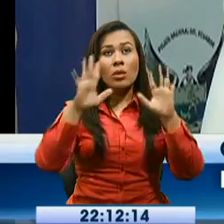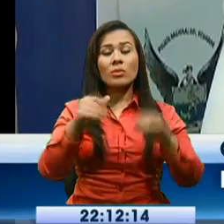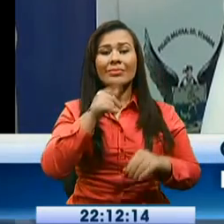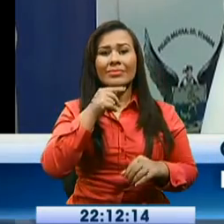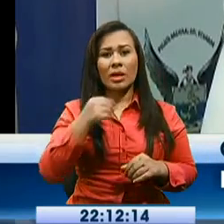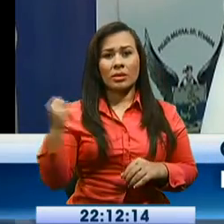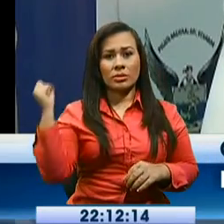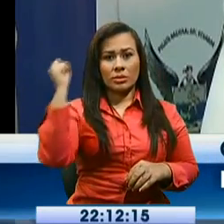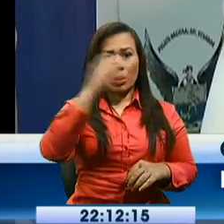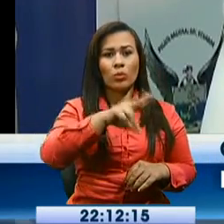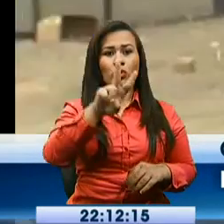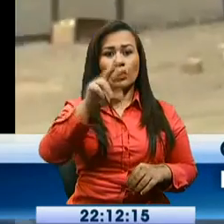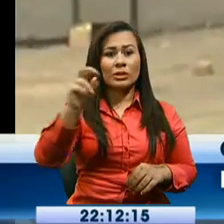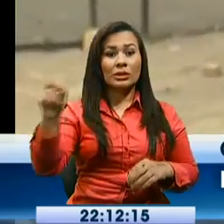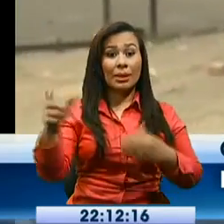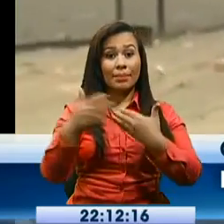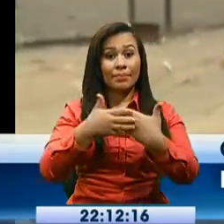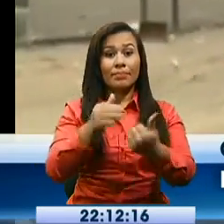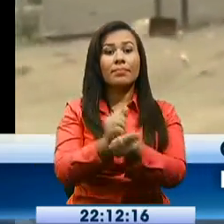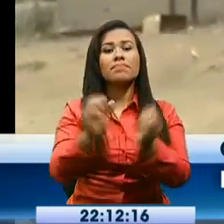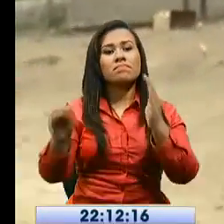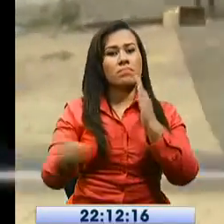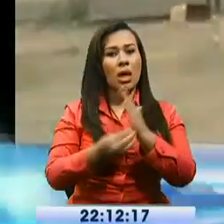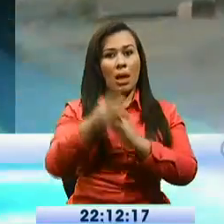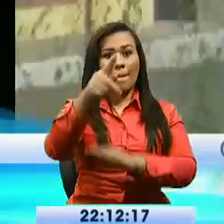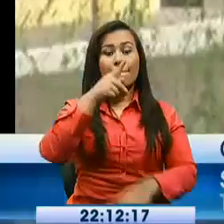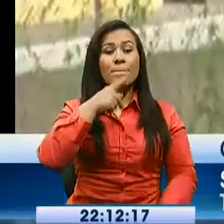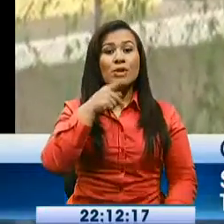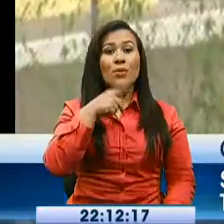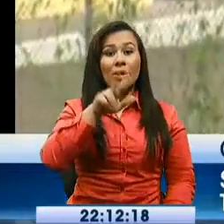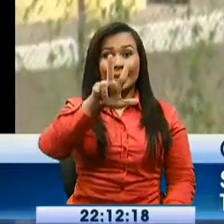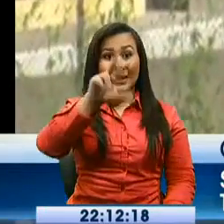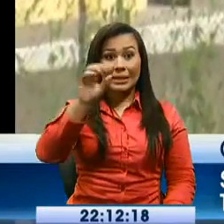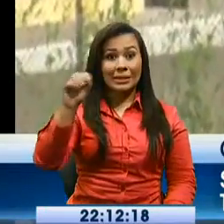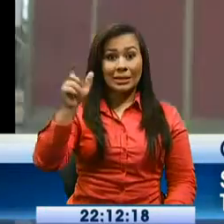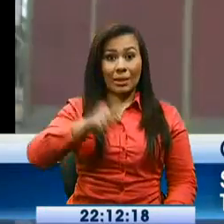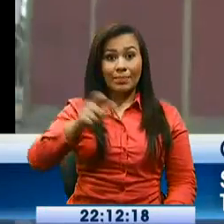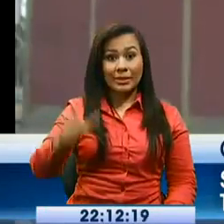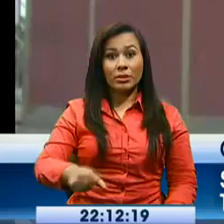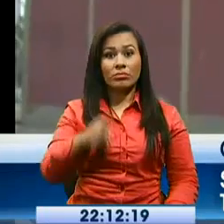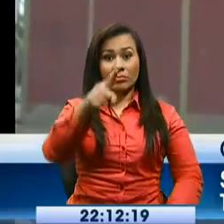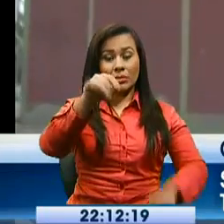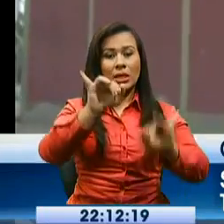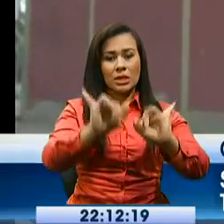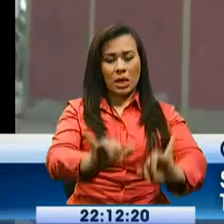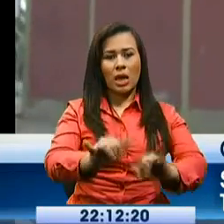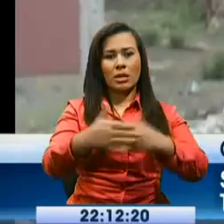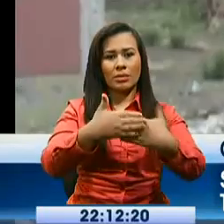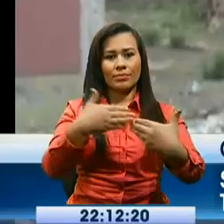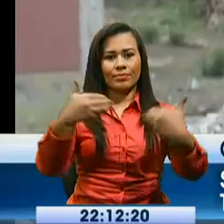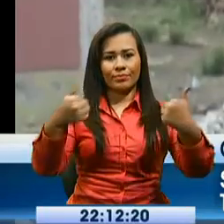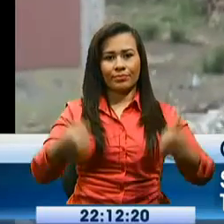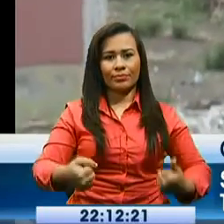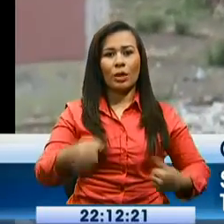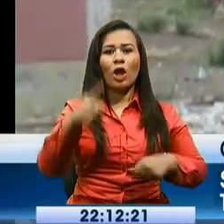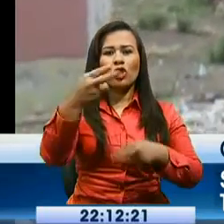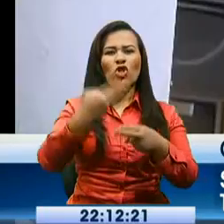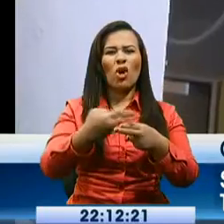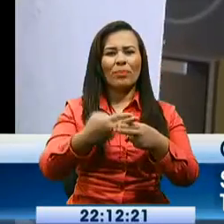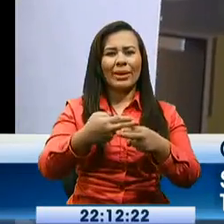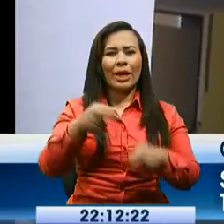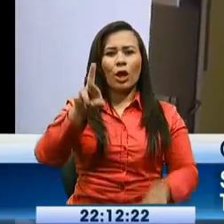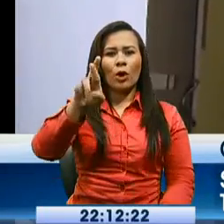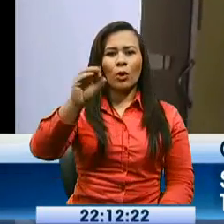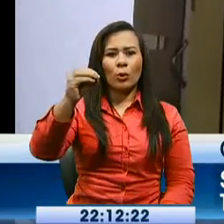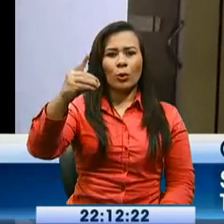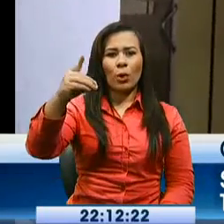a 200 privados de libertad. En el caso de Puerto Viejo, cerca de 300 personas permanecen en el centro carcelario El Rodeo, infraestructura que